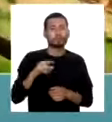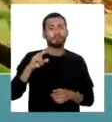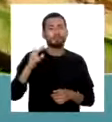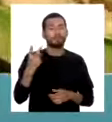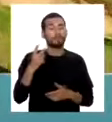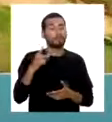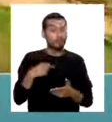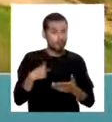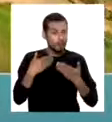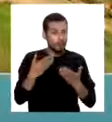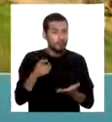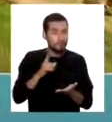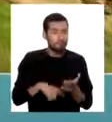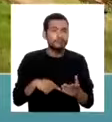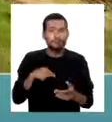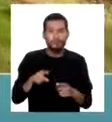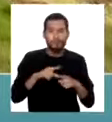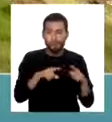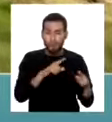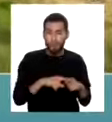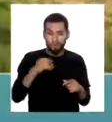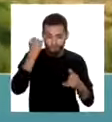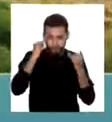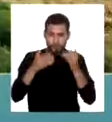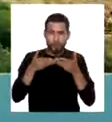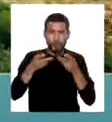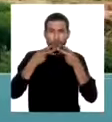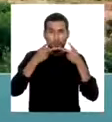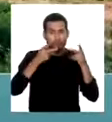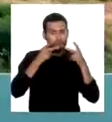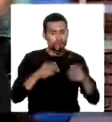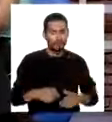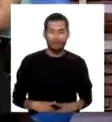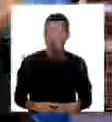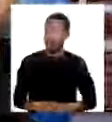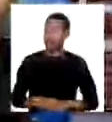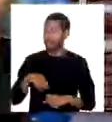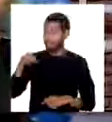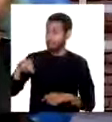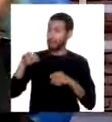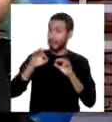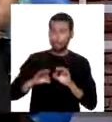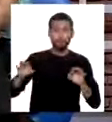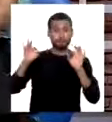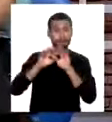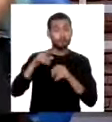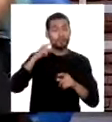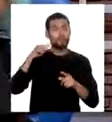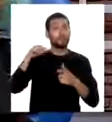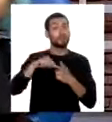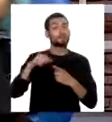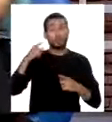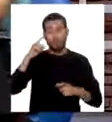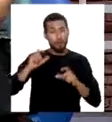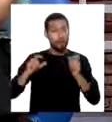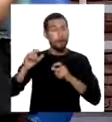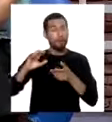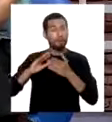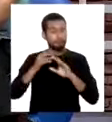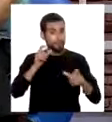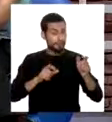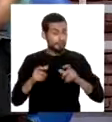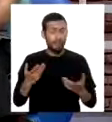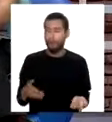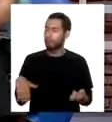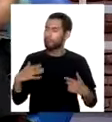componente que hablábamos, la promoción de los emprendimientos rurales. Ese es el verdadero apoyo Exacto. para salir adelante como población, de verdad.